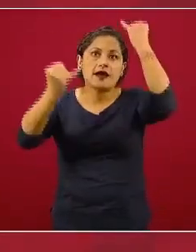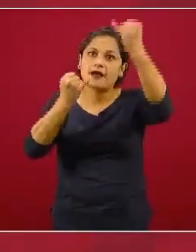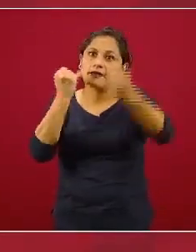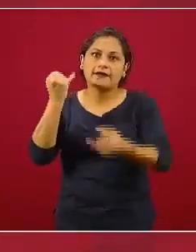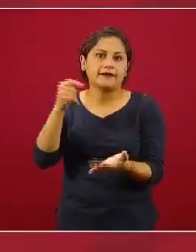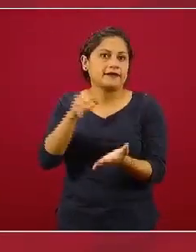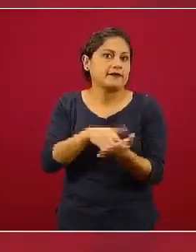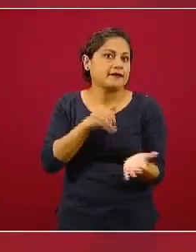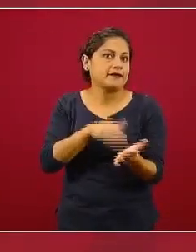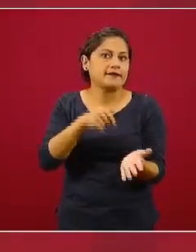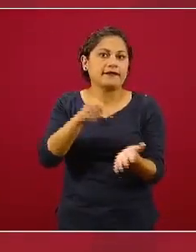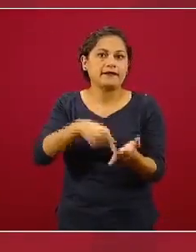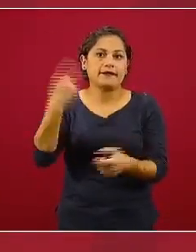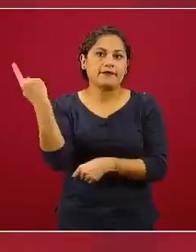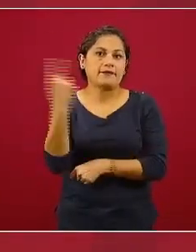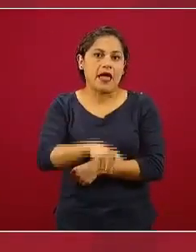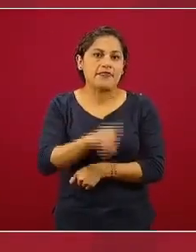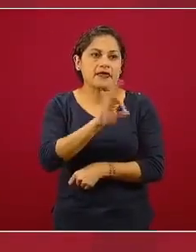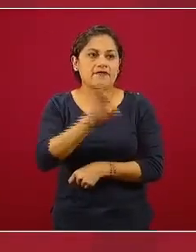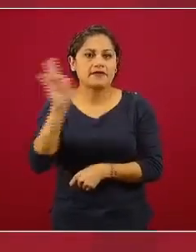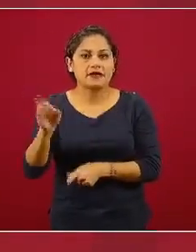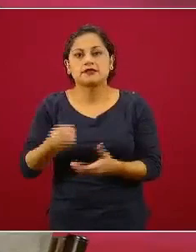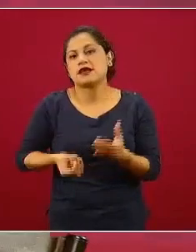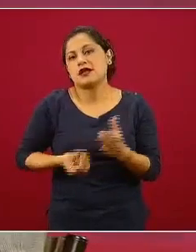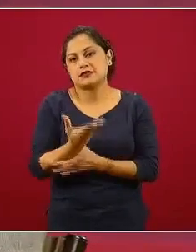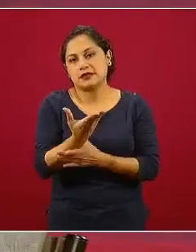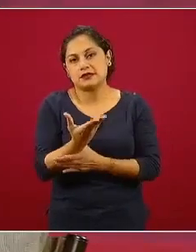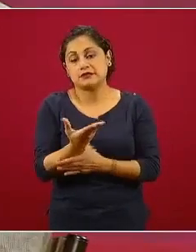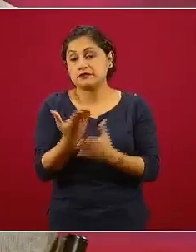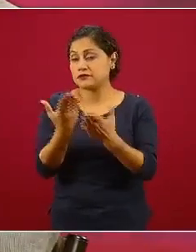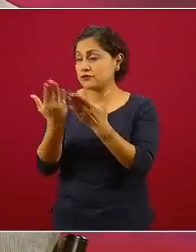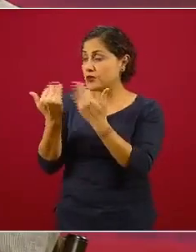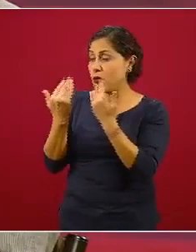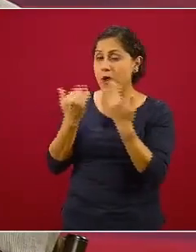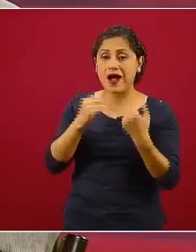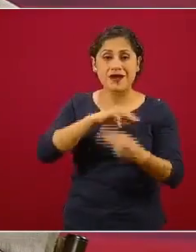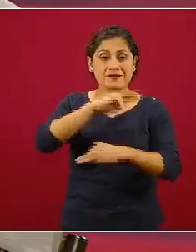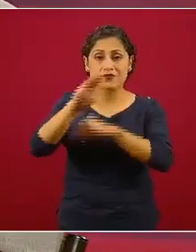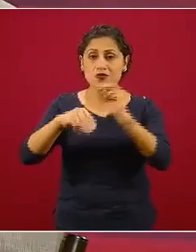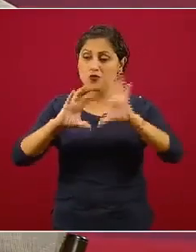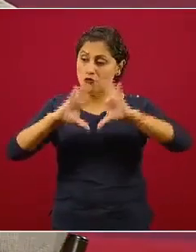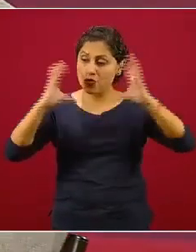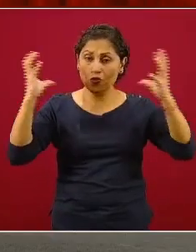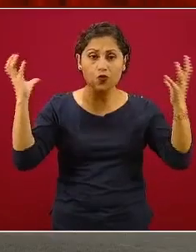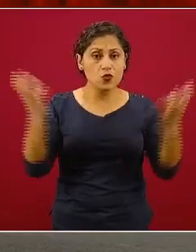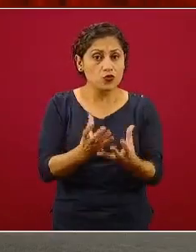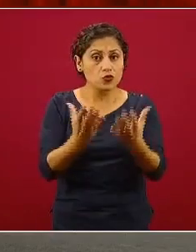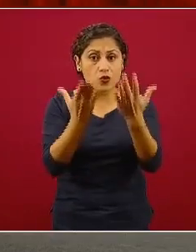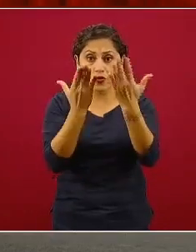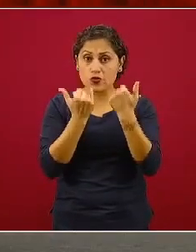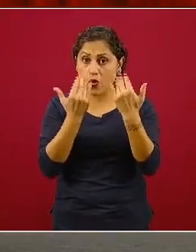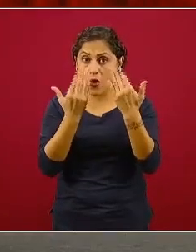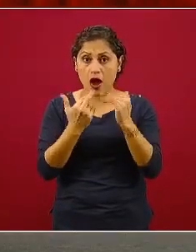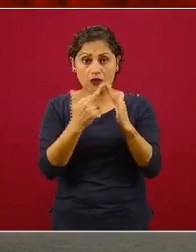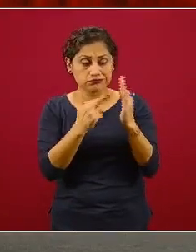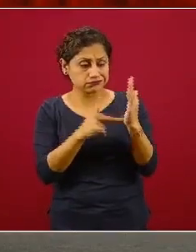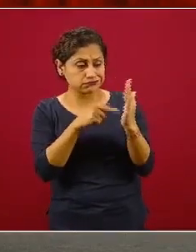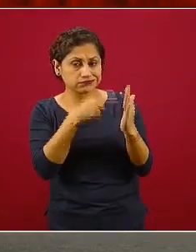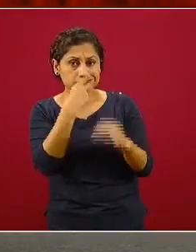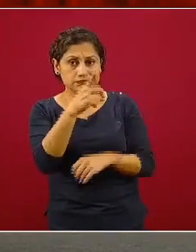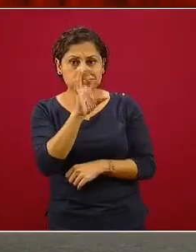que diga tal fecha deben salir, en ninguna parte del mundo. Tal es el caso que todos los